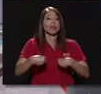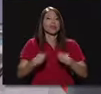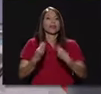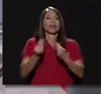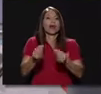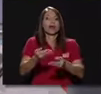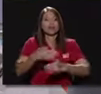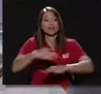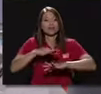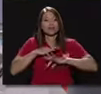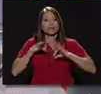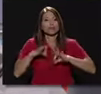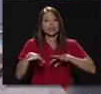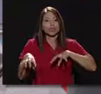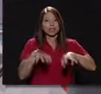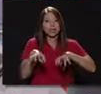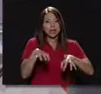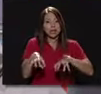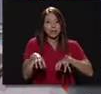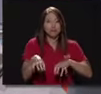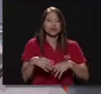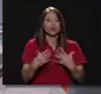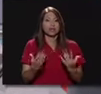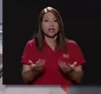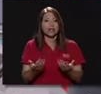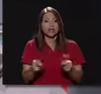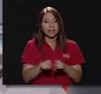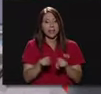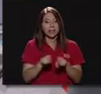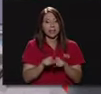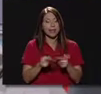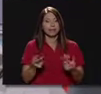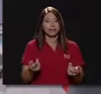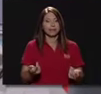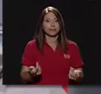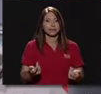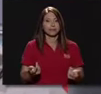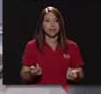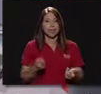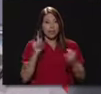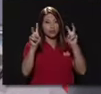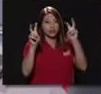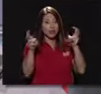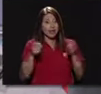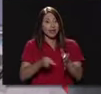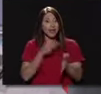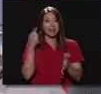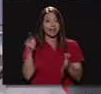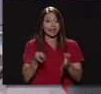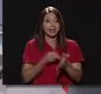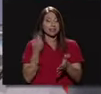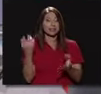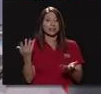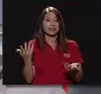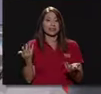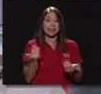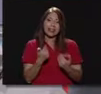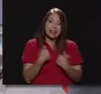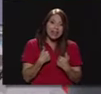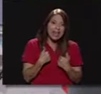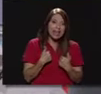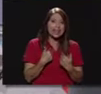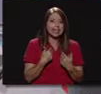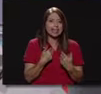de aquellos sectores dinámicos. Ese es todo un tema, ¿verdad? Y también es un tema que a veces